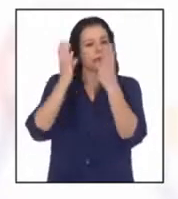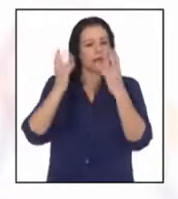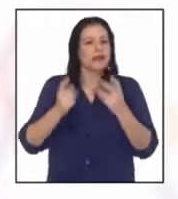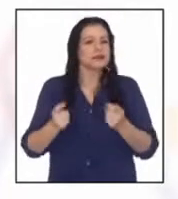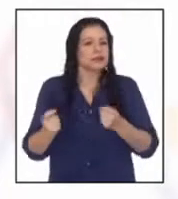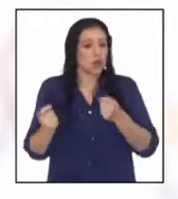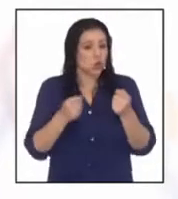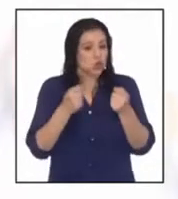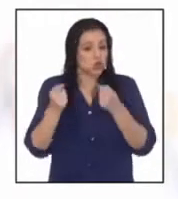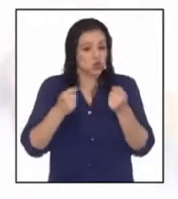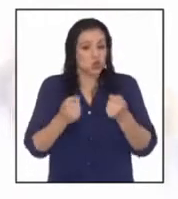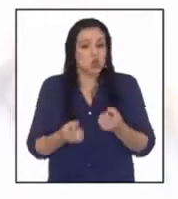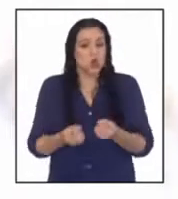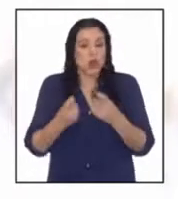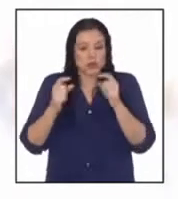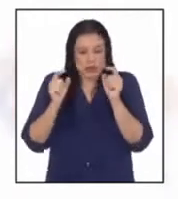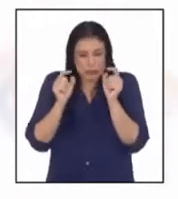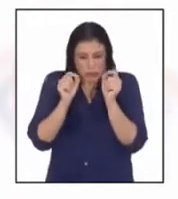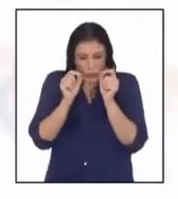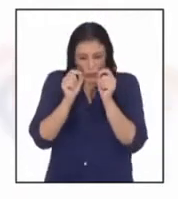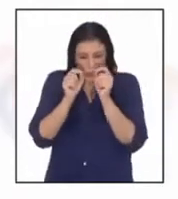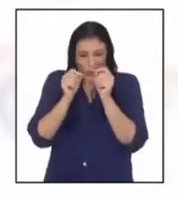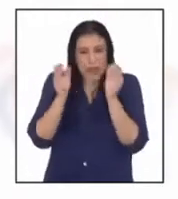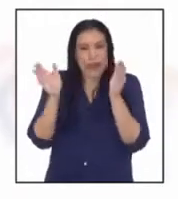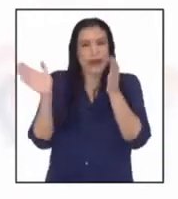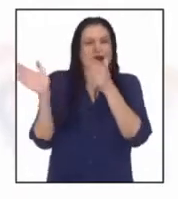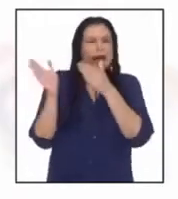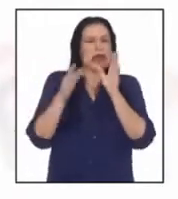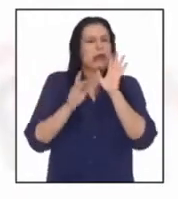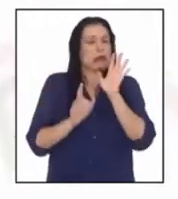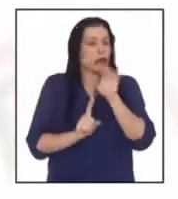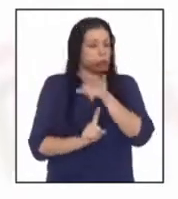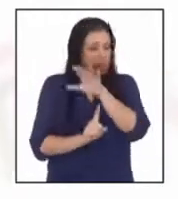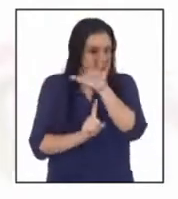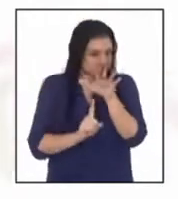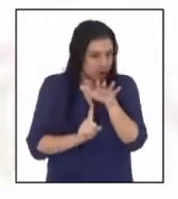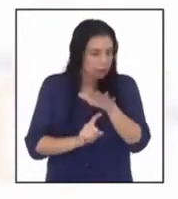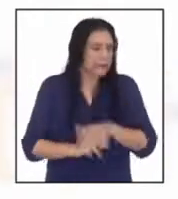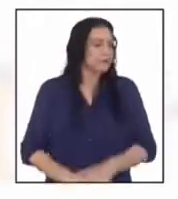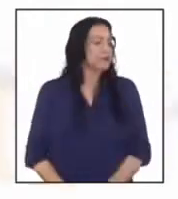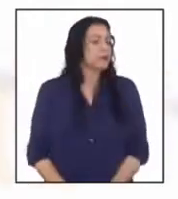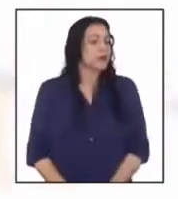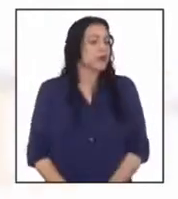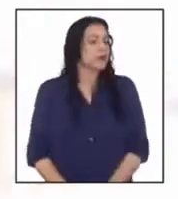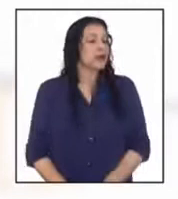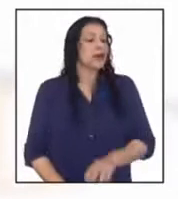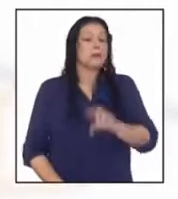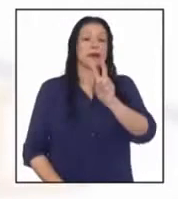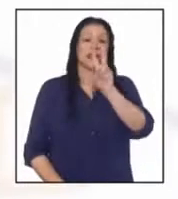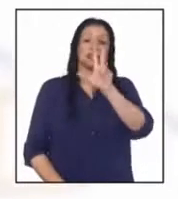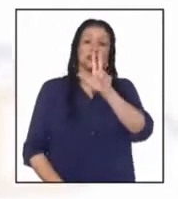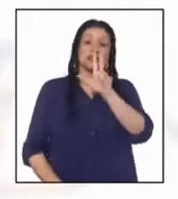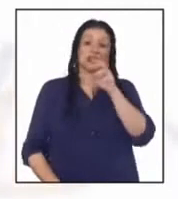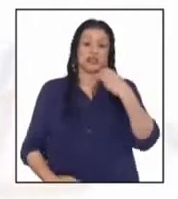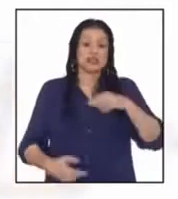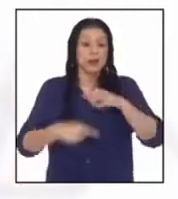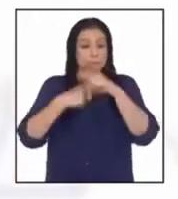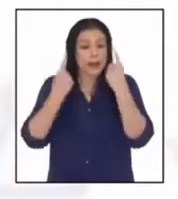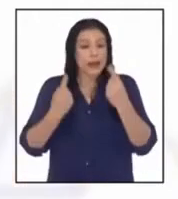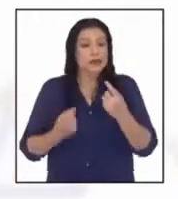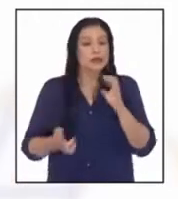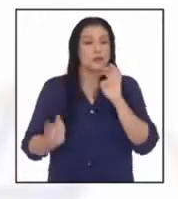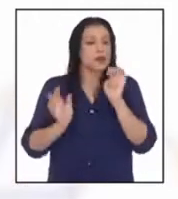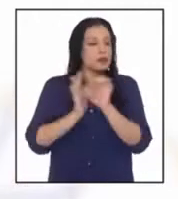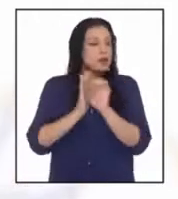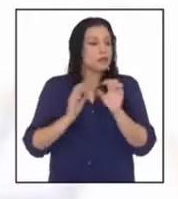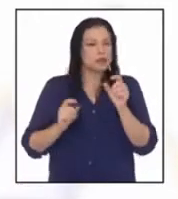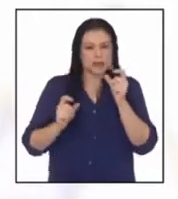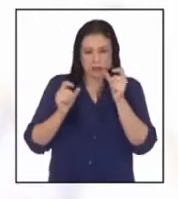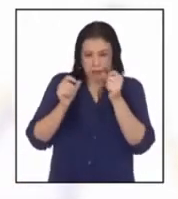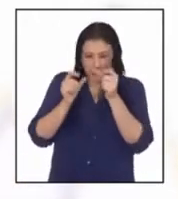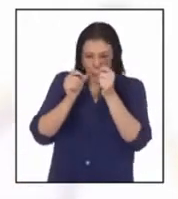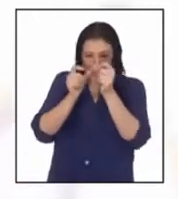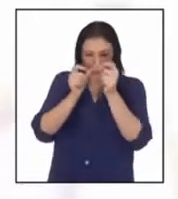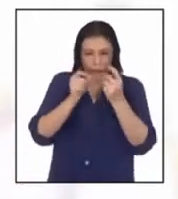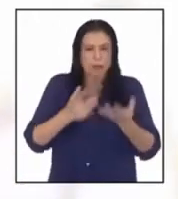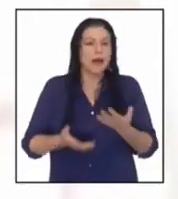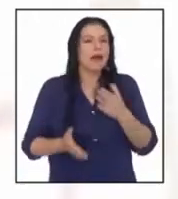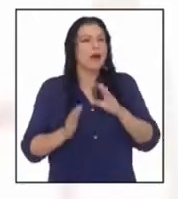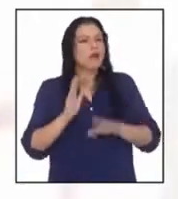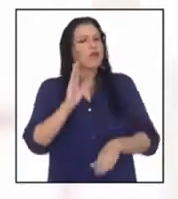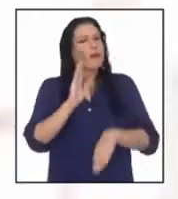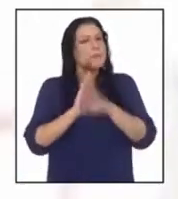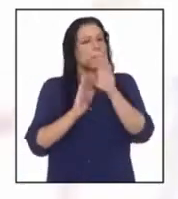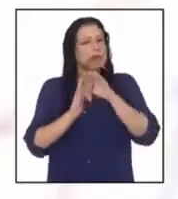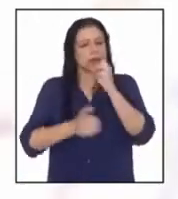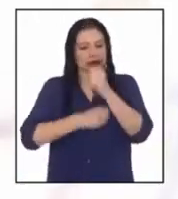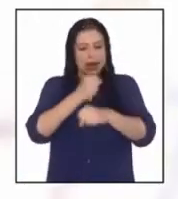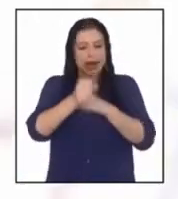midió la concentración de estas partículas contaminantes. Sí, el 23 de marzo, por ejemplo, la concentración de estas partículas fue